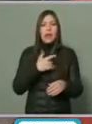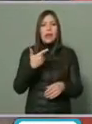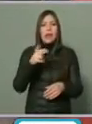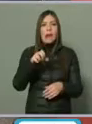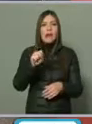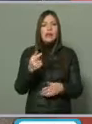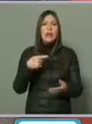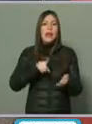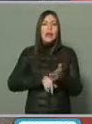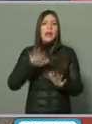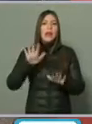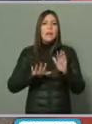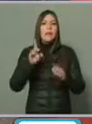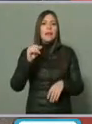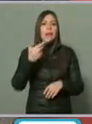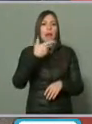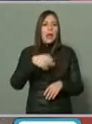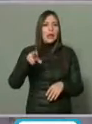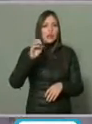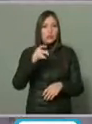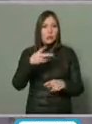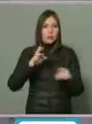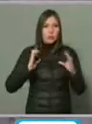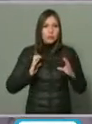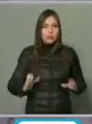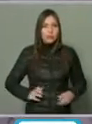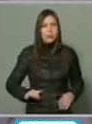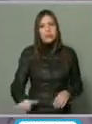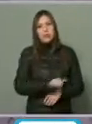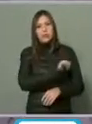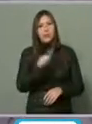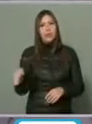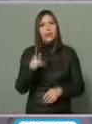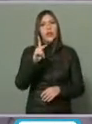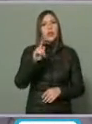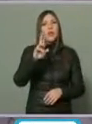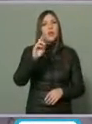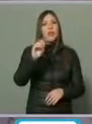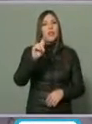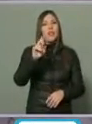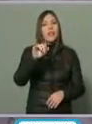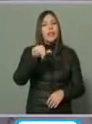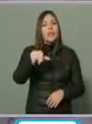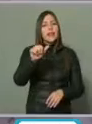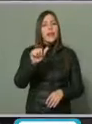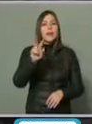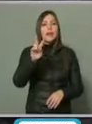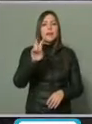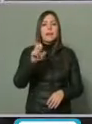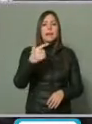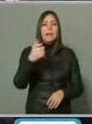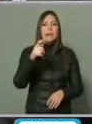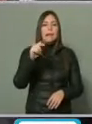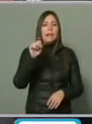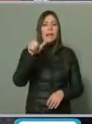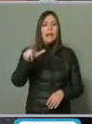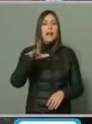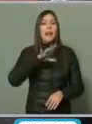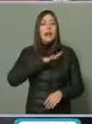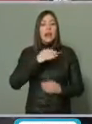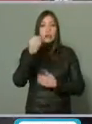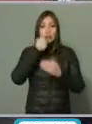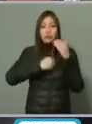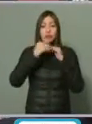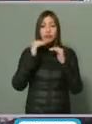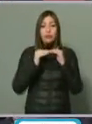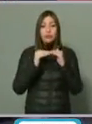por un lado. Por otro lado, la proteína vegetal nos ofrece la ventaja que está asociada a los consumos de fibra. Es decir, tú